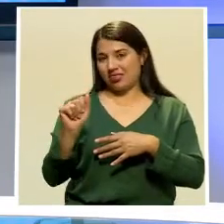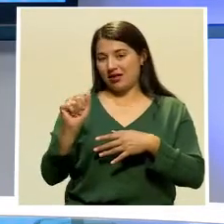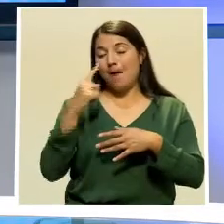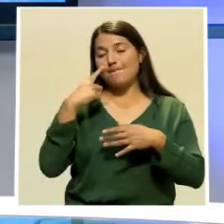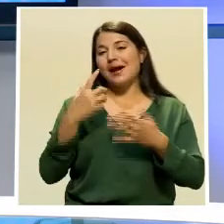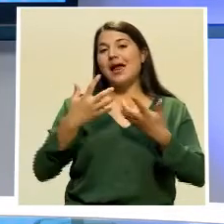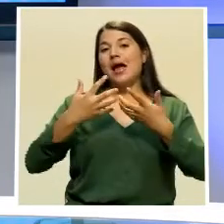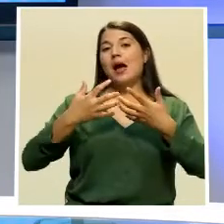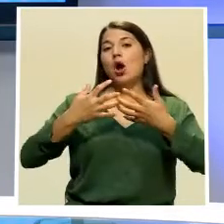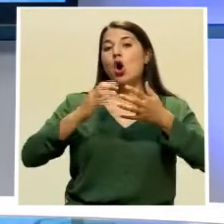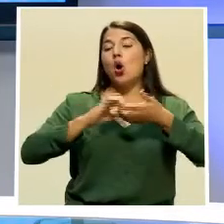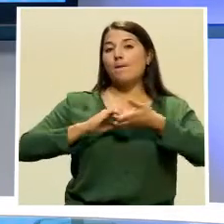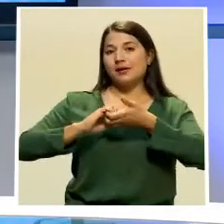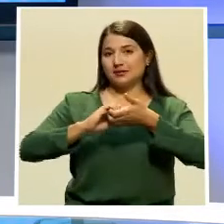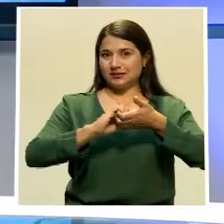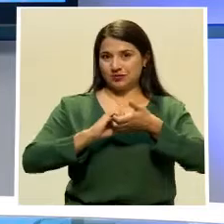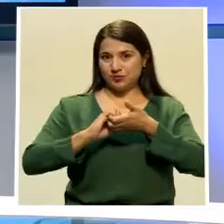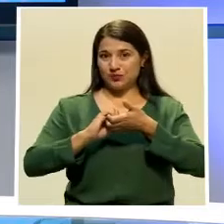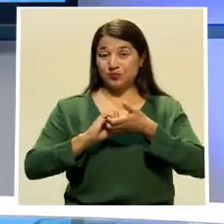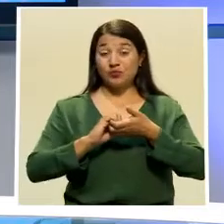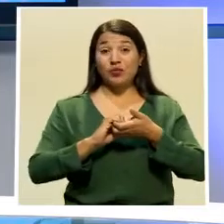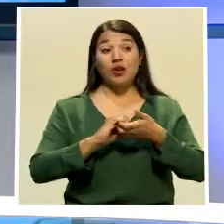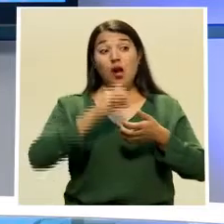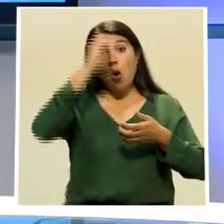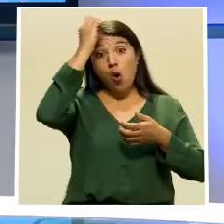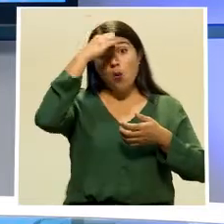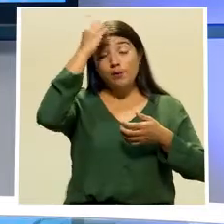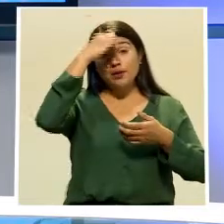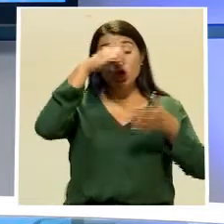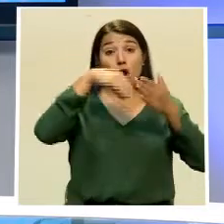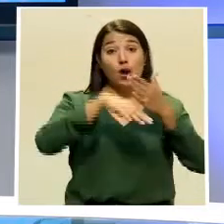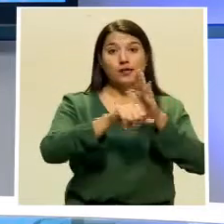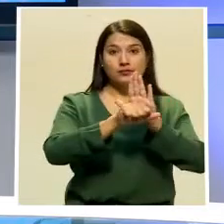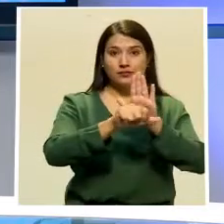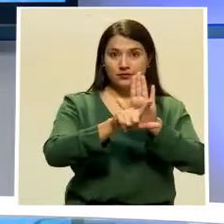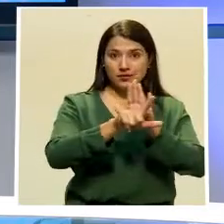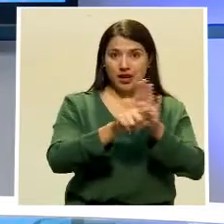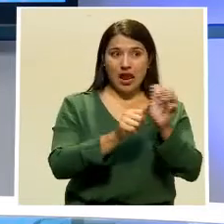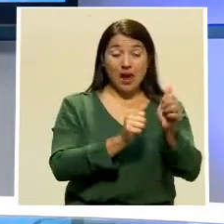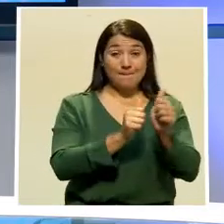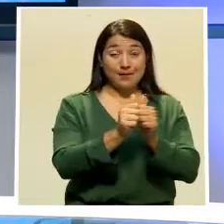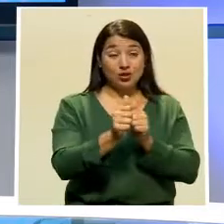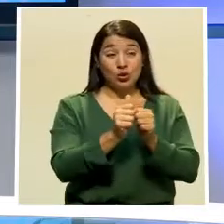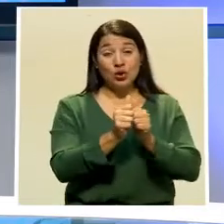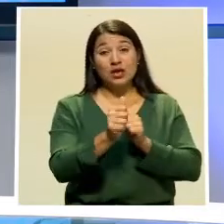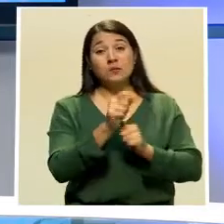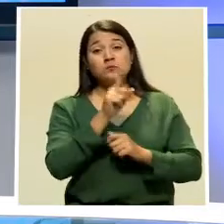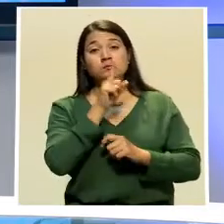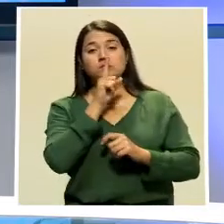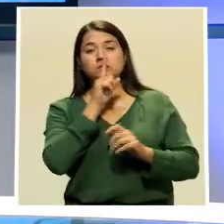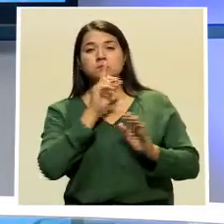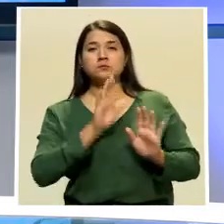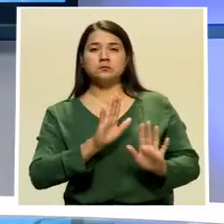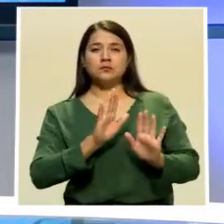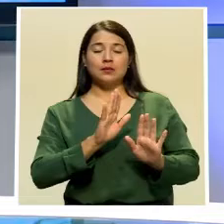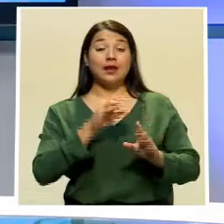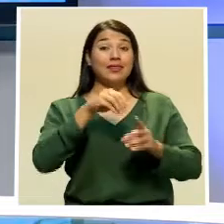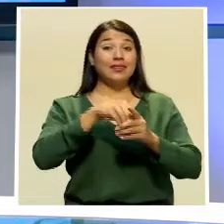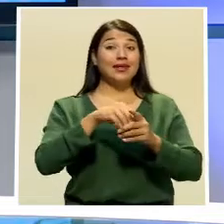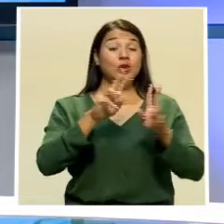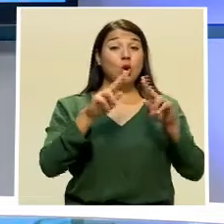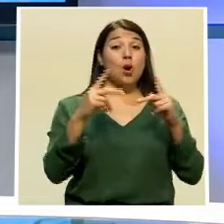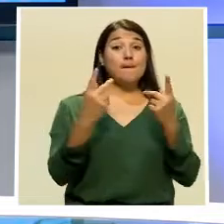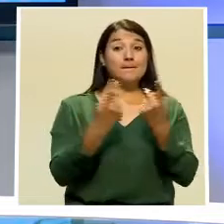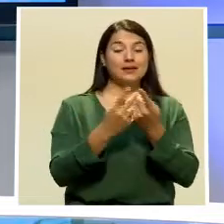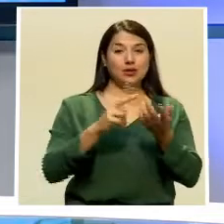anuncio, las reacciones en el Congreso fueron mayormente de cautela dentro de las fracciones del Partido